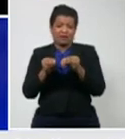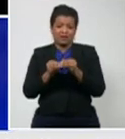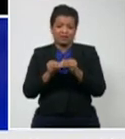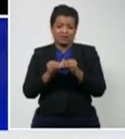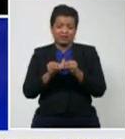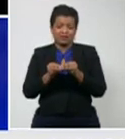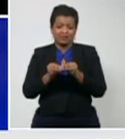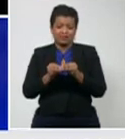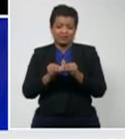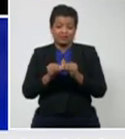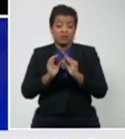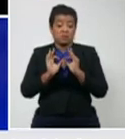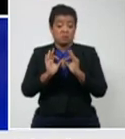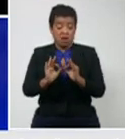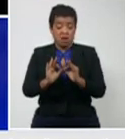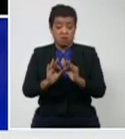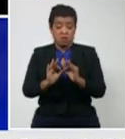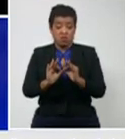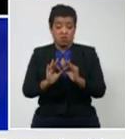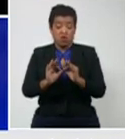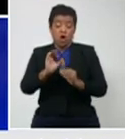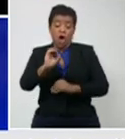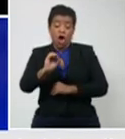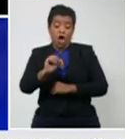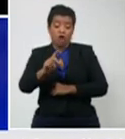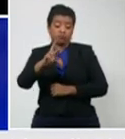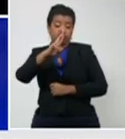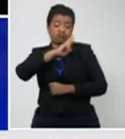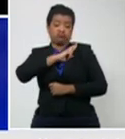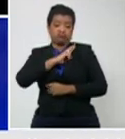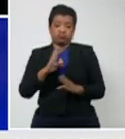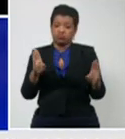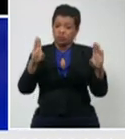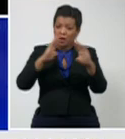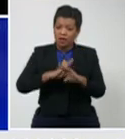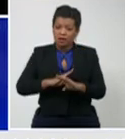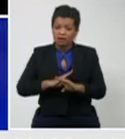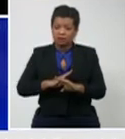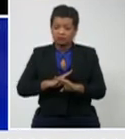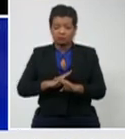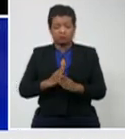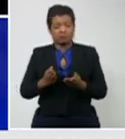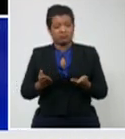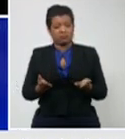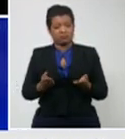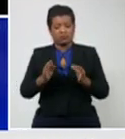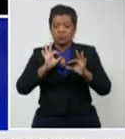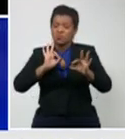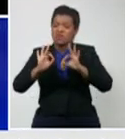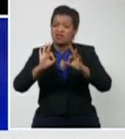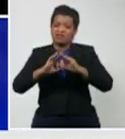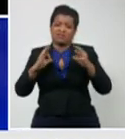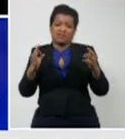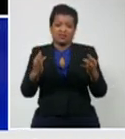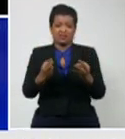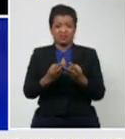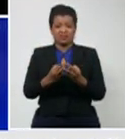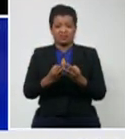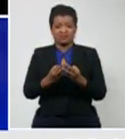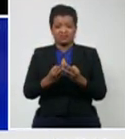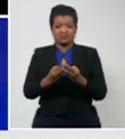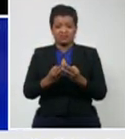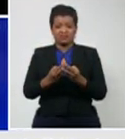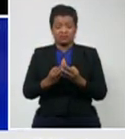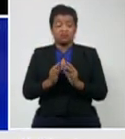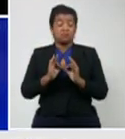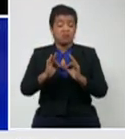me hago responsable de mi salud y la de mi familia. Esas son 7 razones. Yo creo